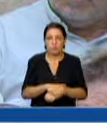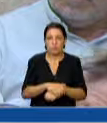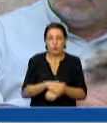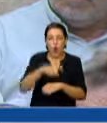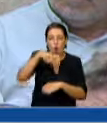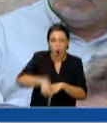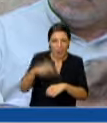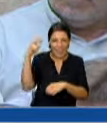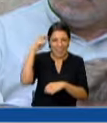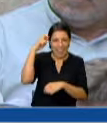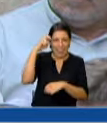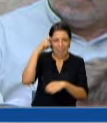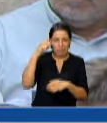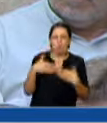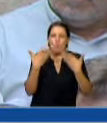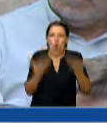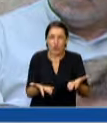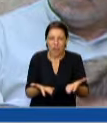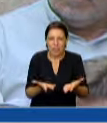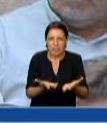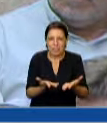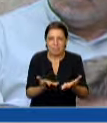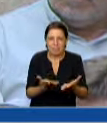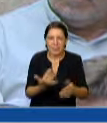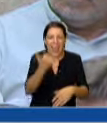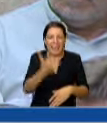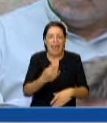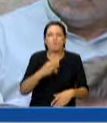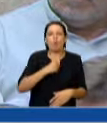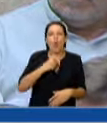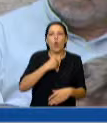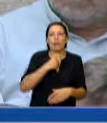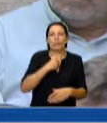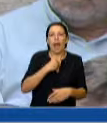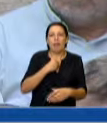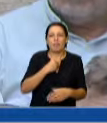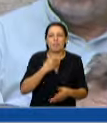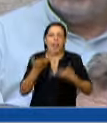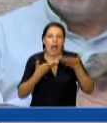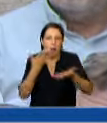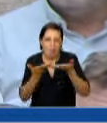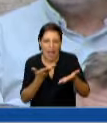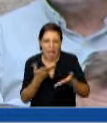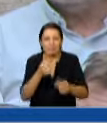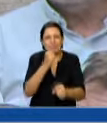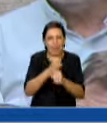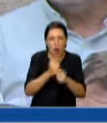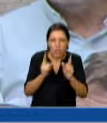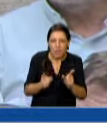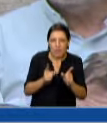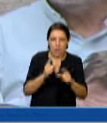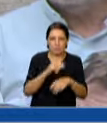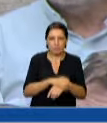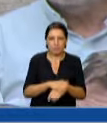paro de 12 horas de la CGT? Eso dijo, descartalo. Eso no, bajo ningún punto de vista, no está en el análisis. Pero vamos a ver si